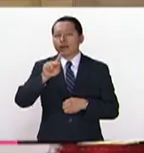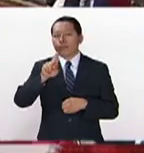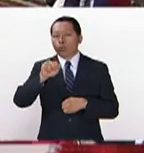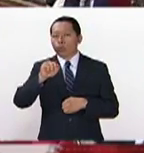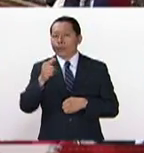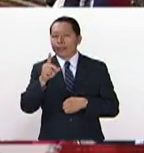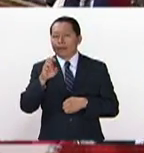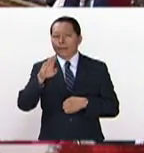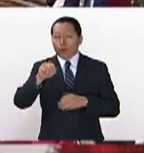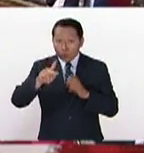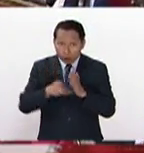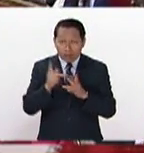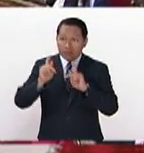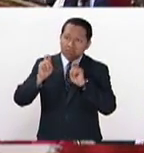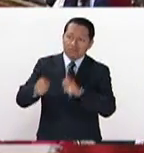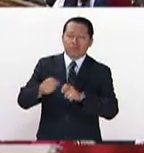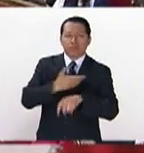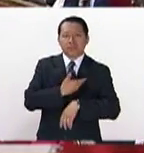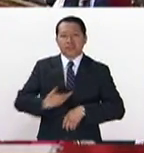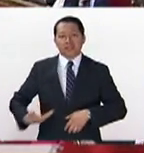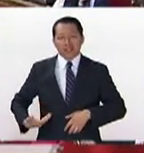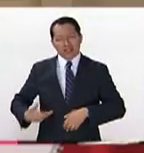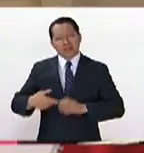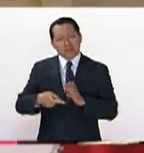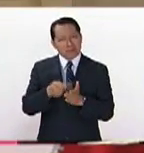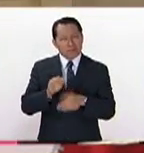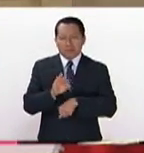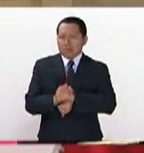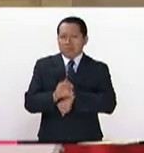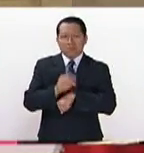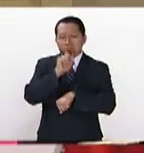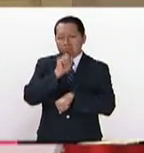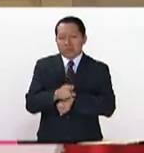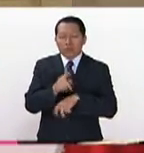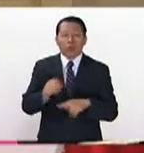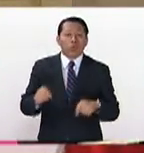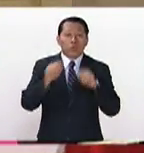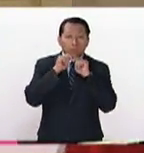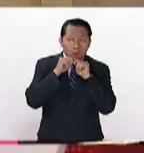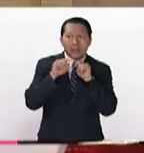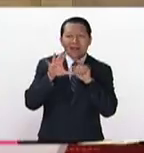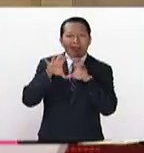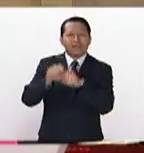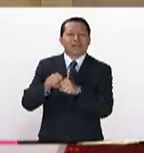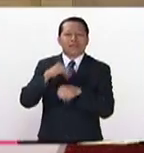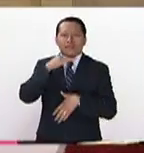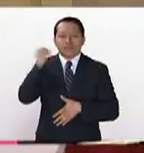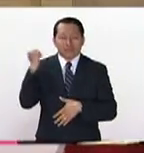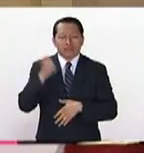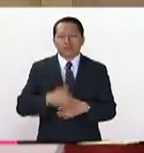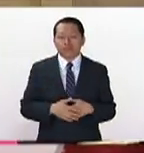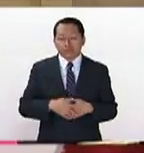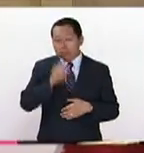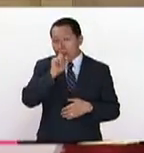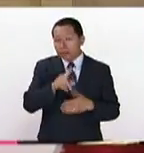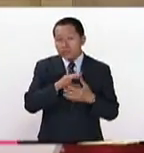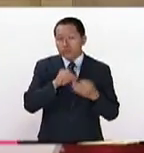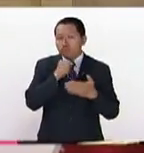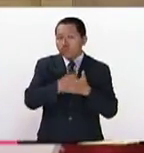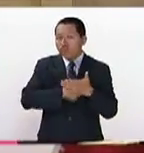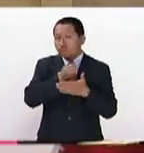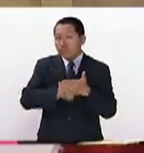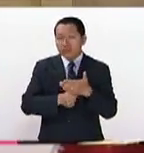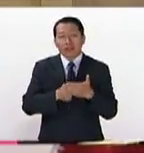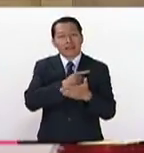ser investido nuevamente como presidente de esa región, a pesar de que está detenido en Alemania. También exige la